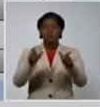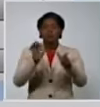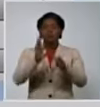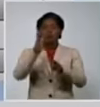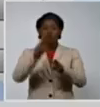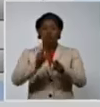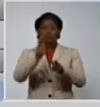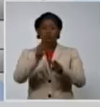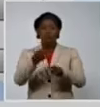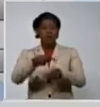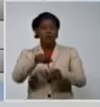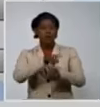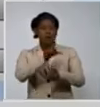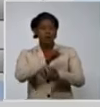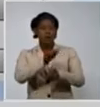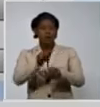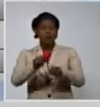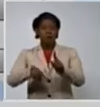día de ayer,